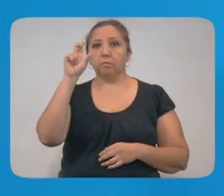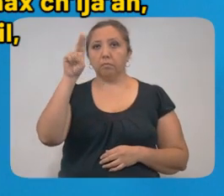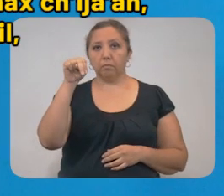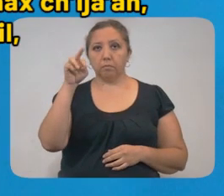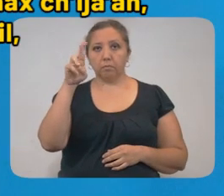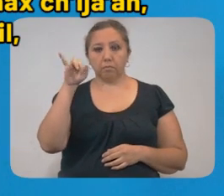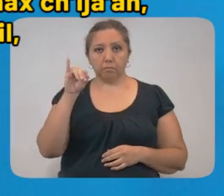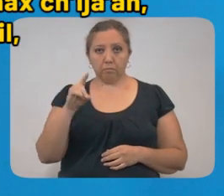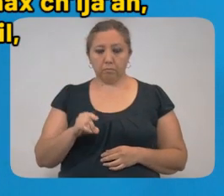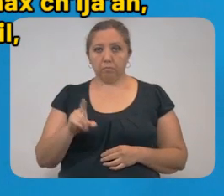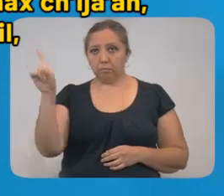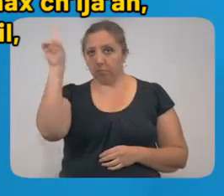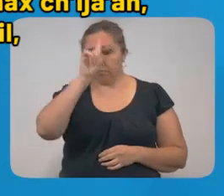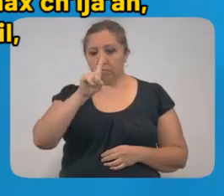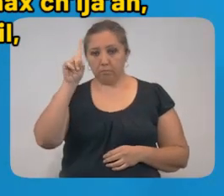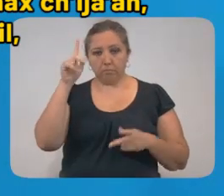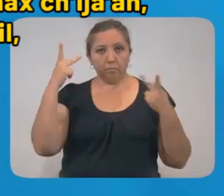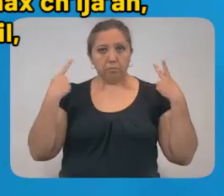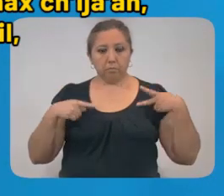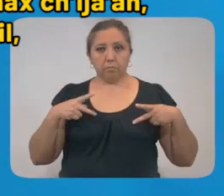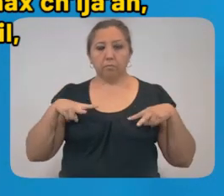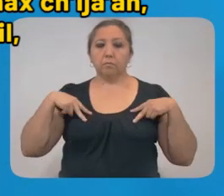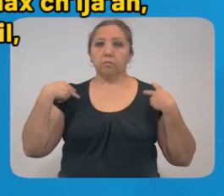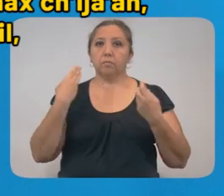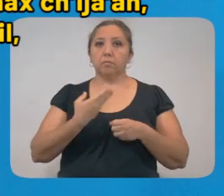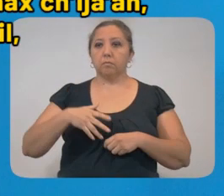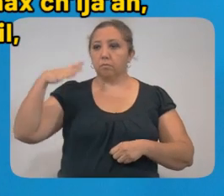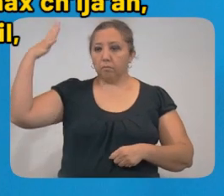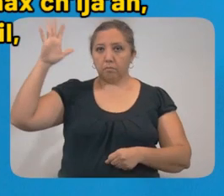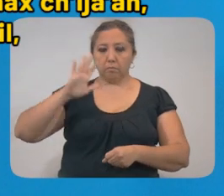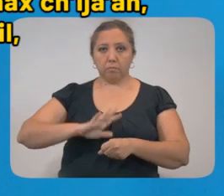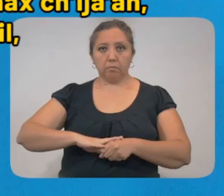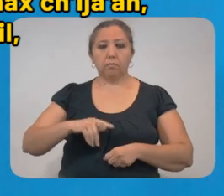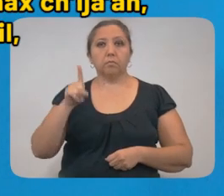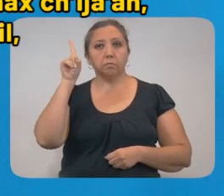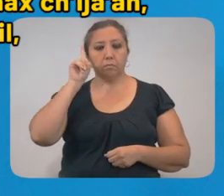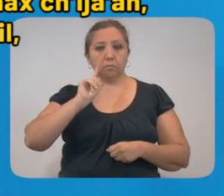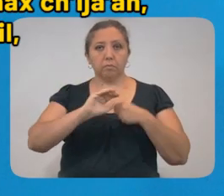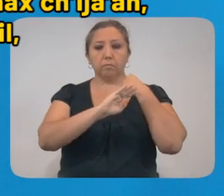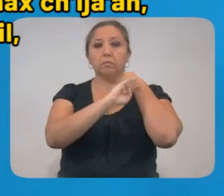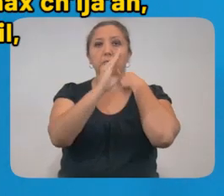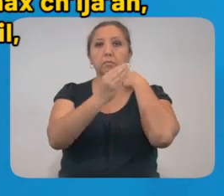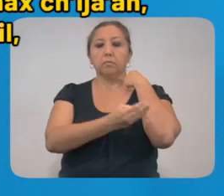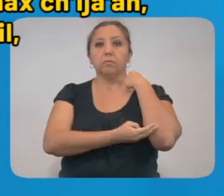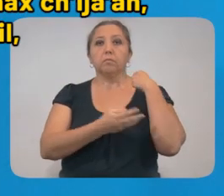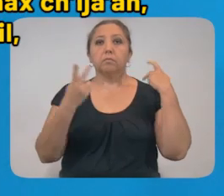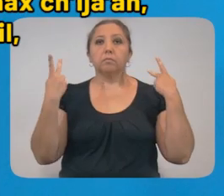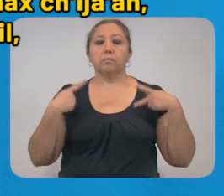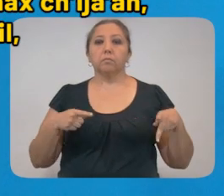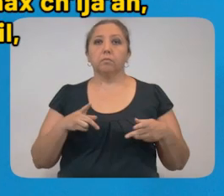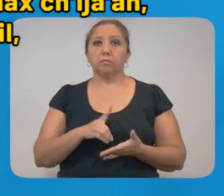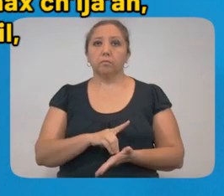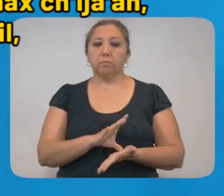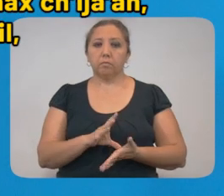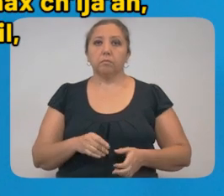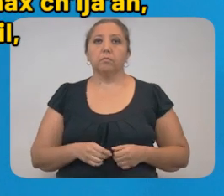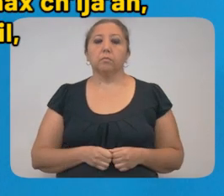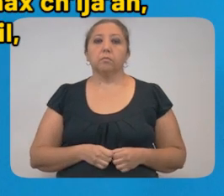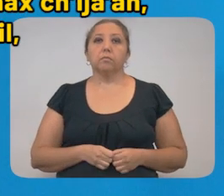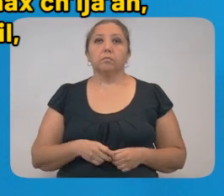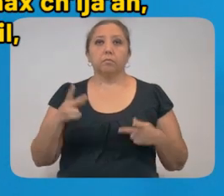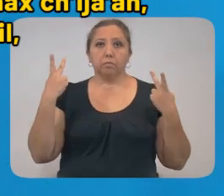Android. Recomendamos a la población vulnerable como adultos mayores, mujeres embarazadas, personas con